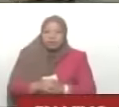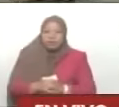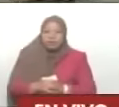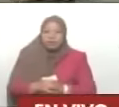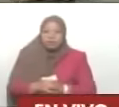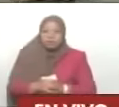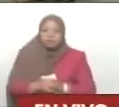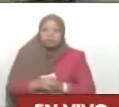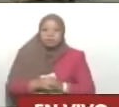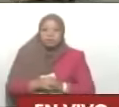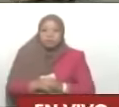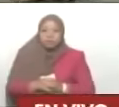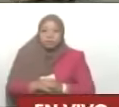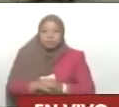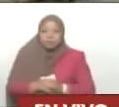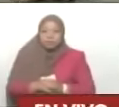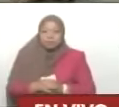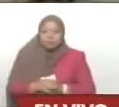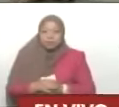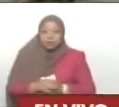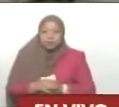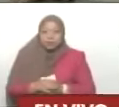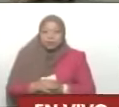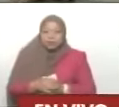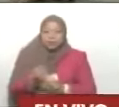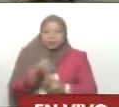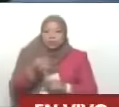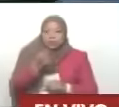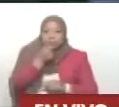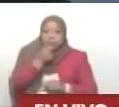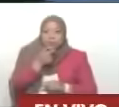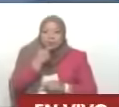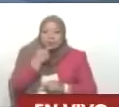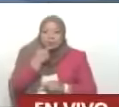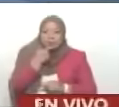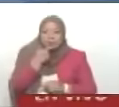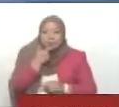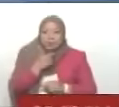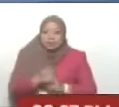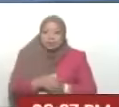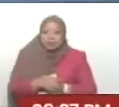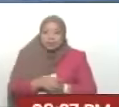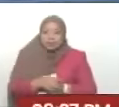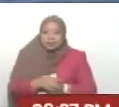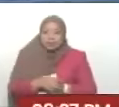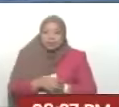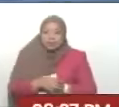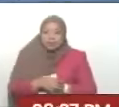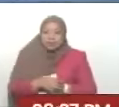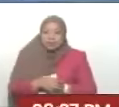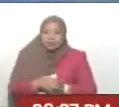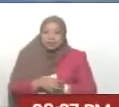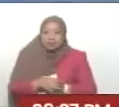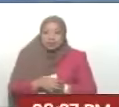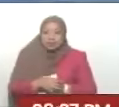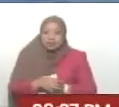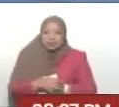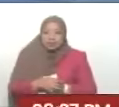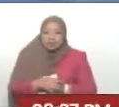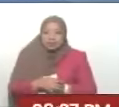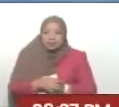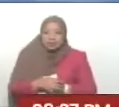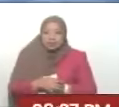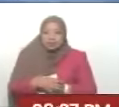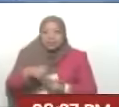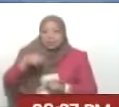¿Ah? Mira, vale. Tremendo suéter. ¿Ah? Y